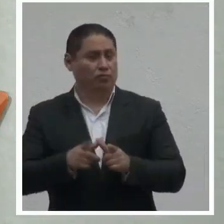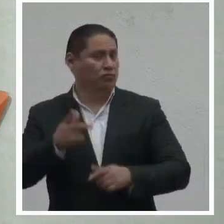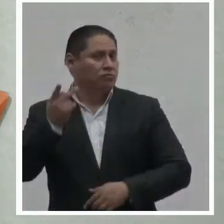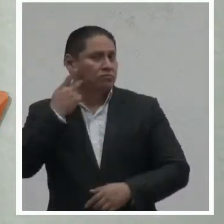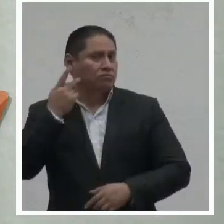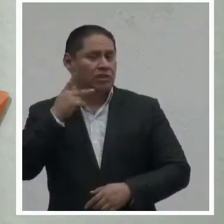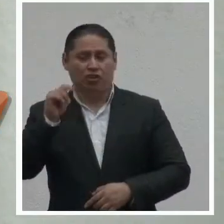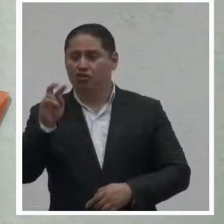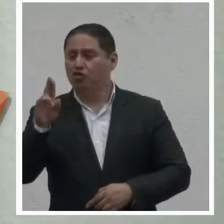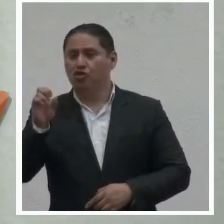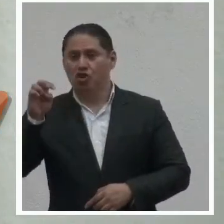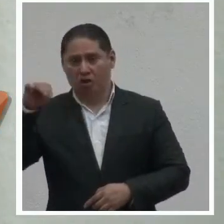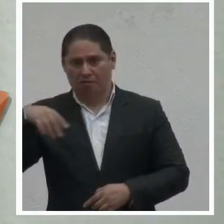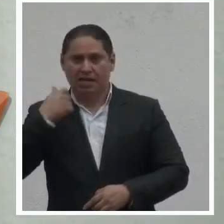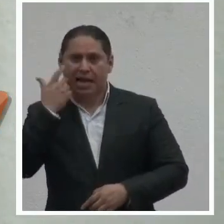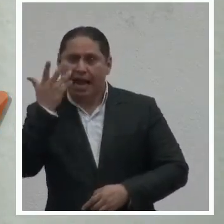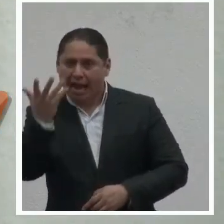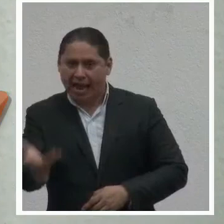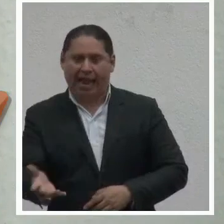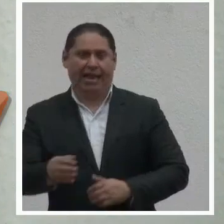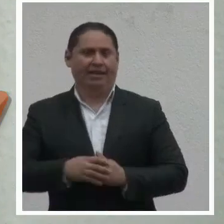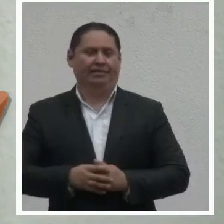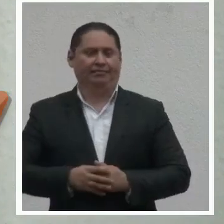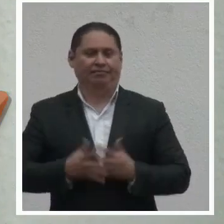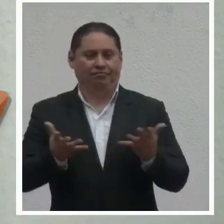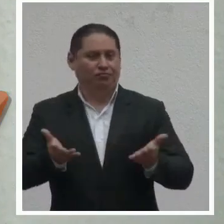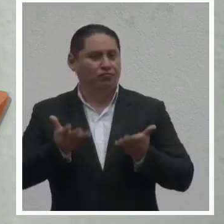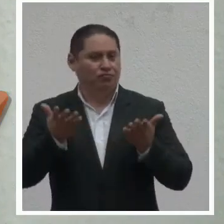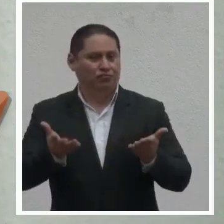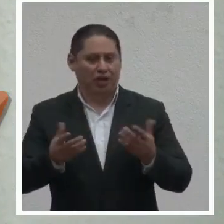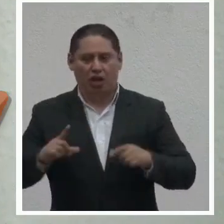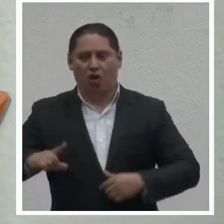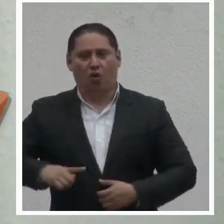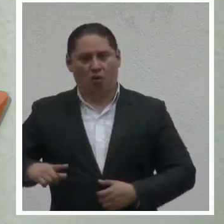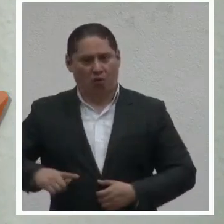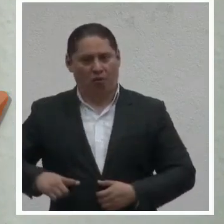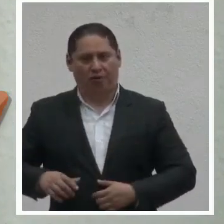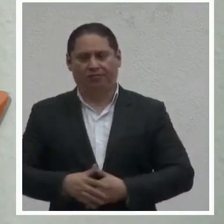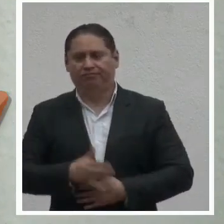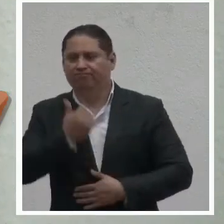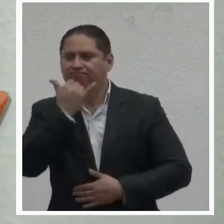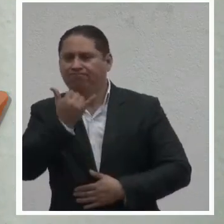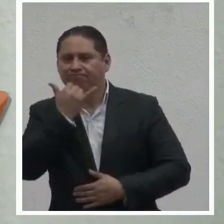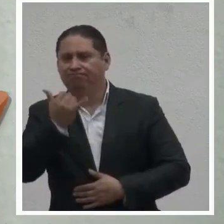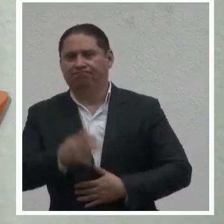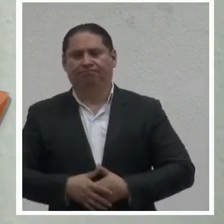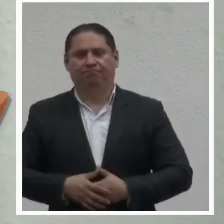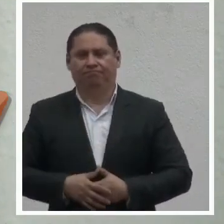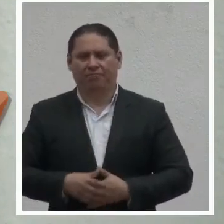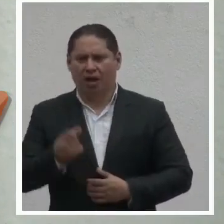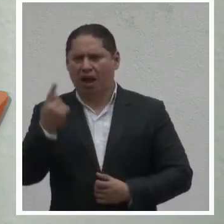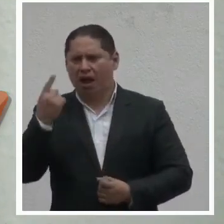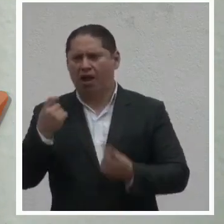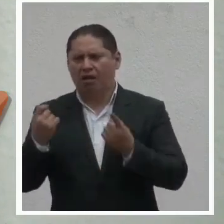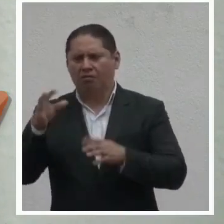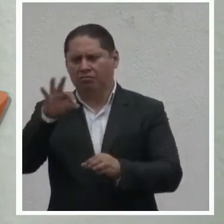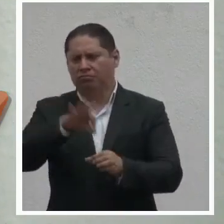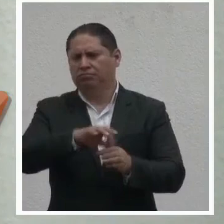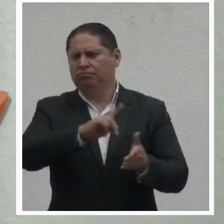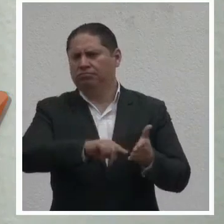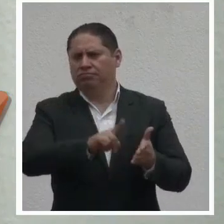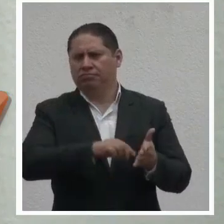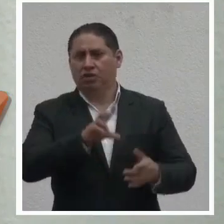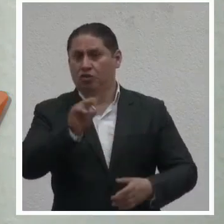Trump quiere vender sus deseos como logros de su gobierno. Seguramente conseguirá algunos votos, pero no